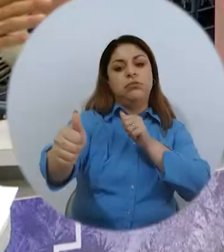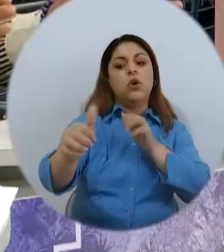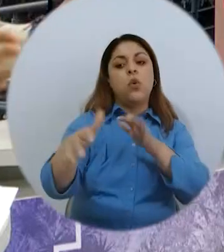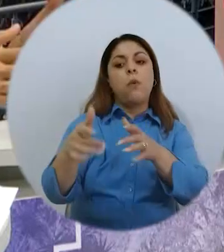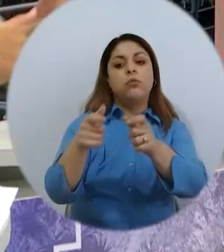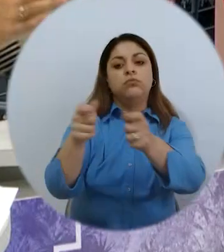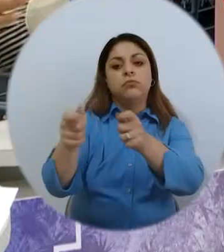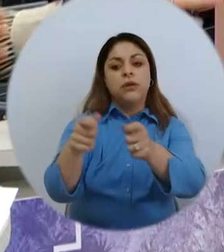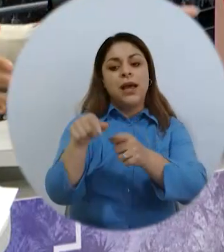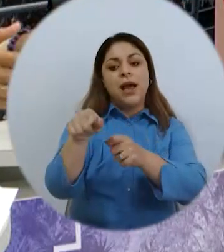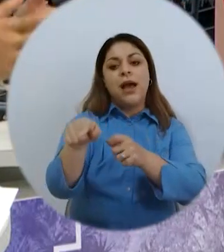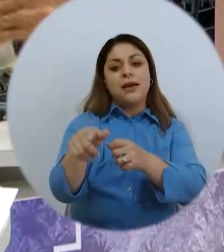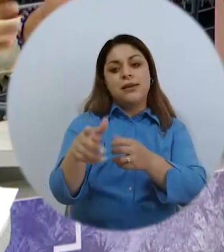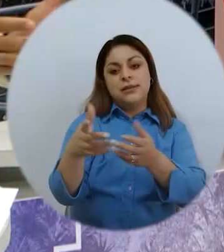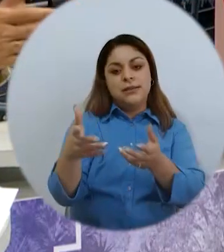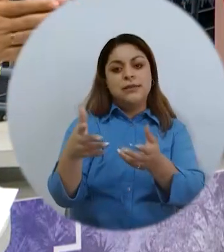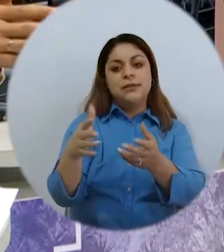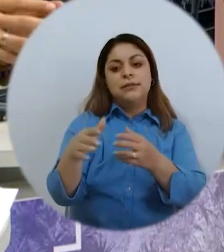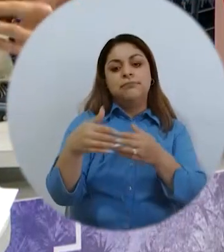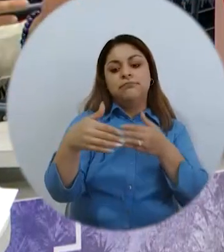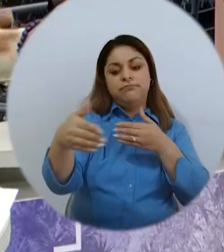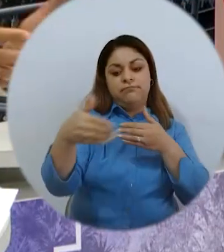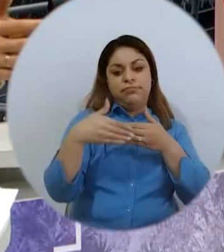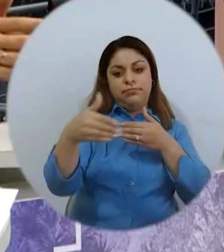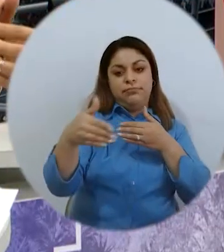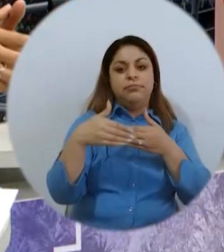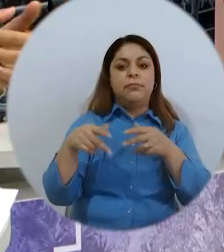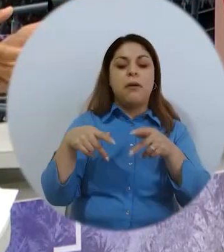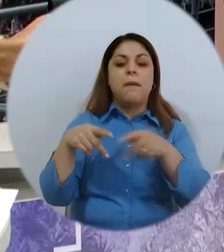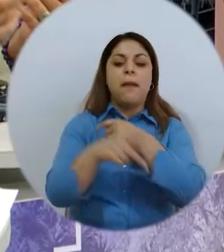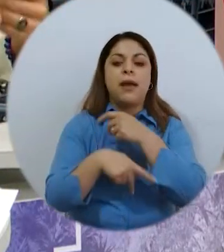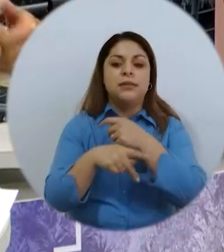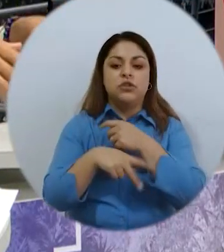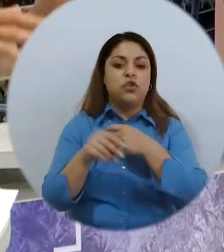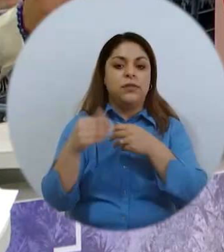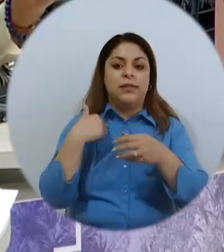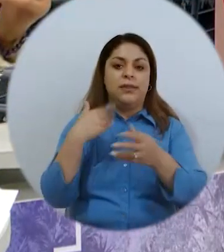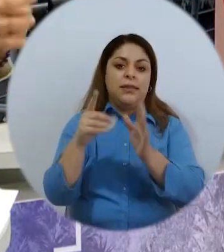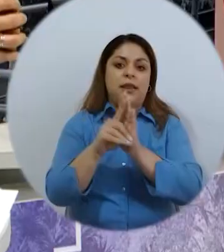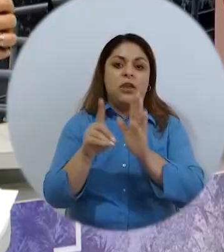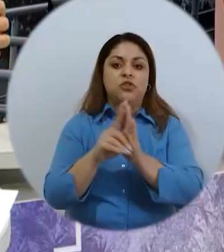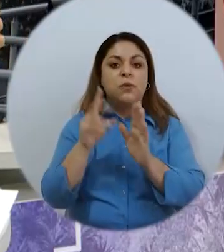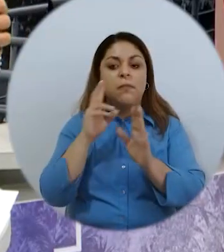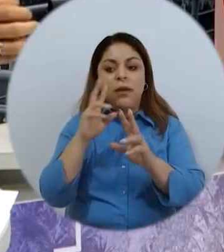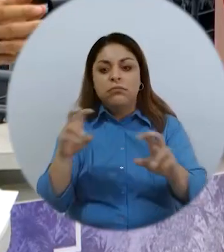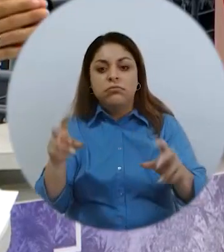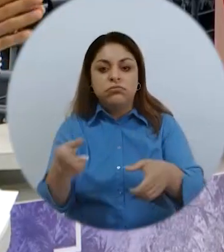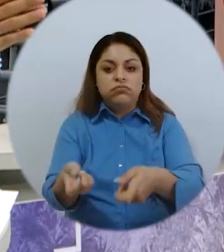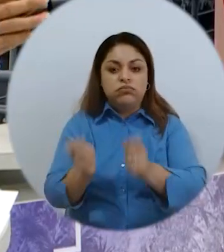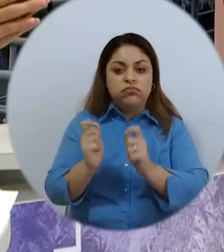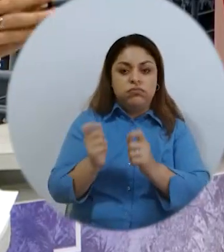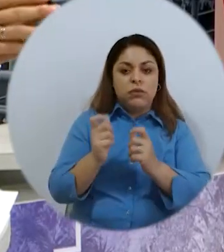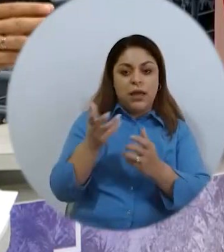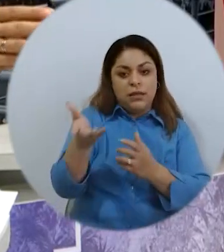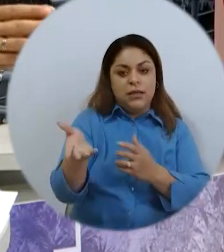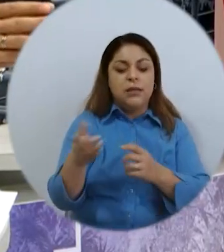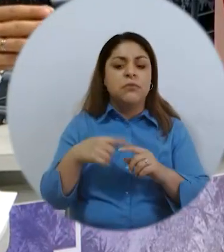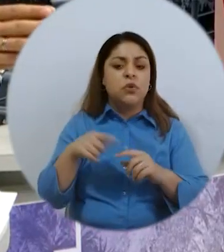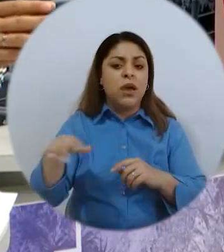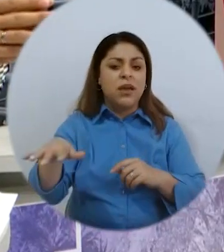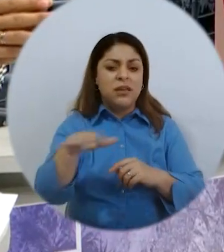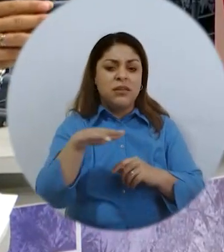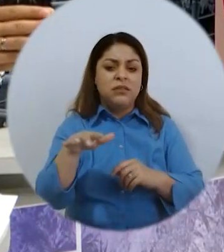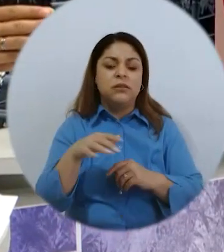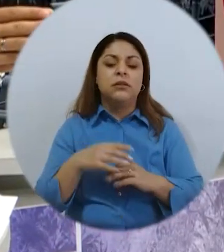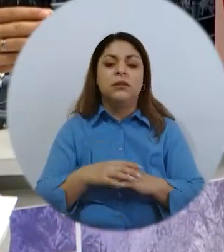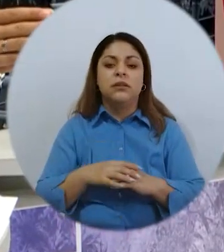económica exclusiva, que es donde los países tienen los derechos, ¿verdad?, para la extracción, la exploración, y que históricamente ha